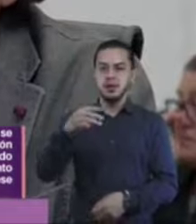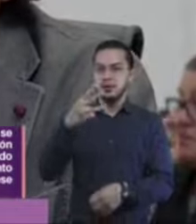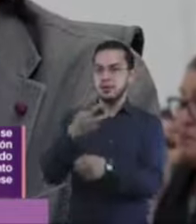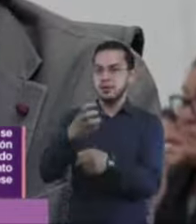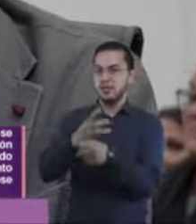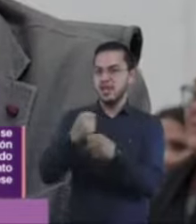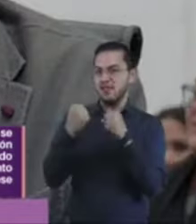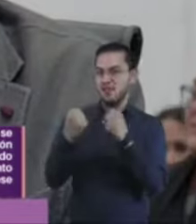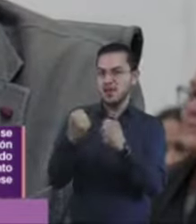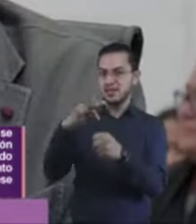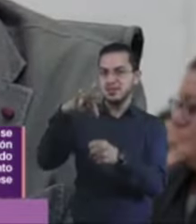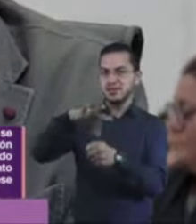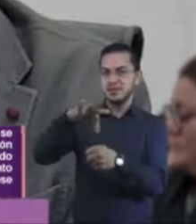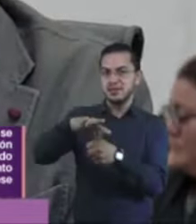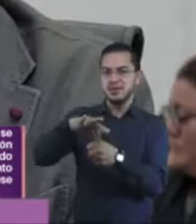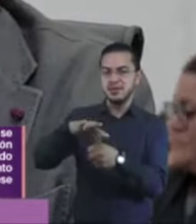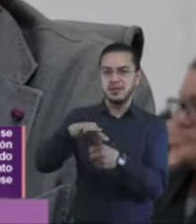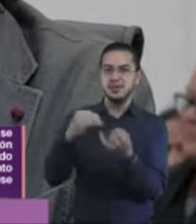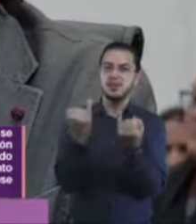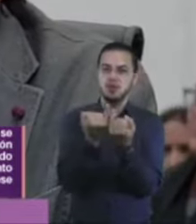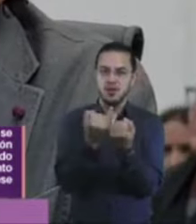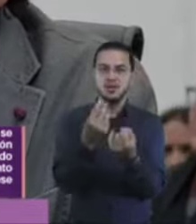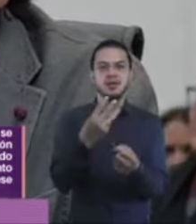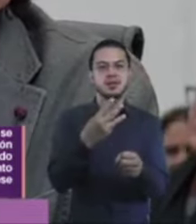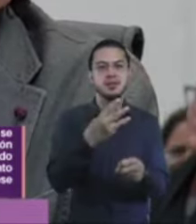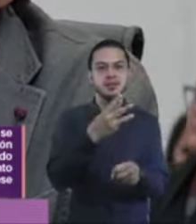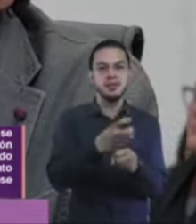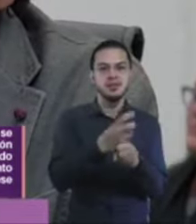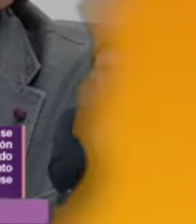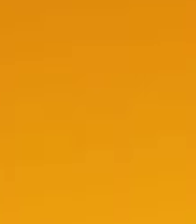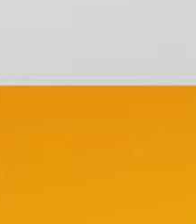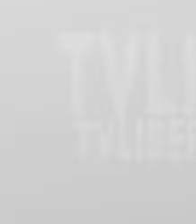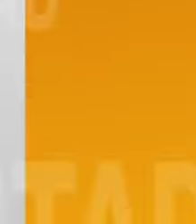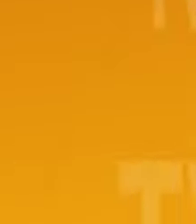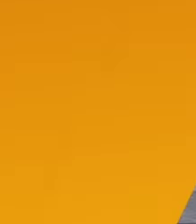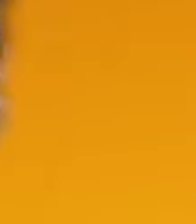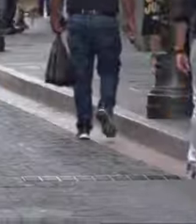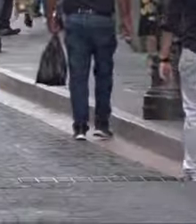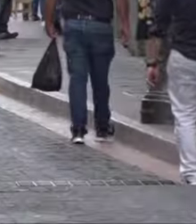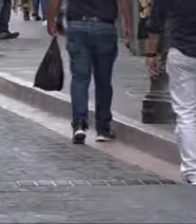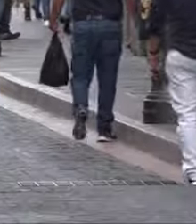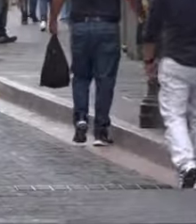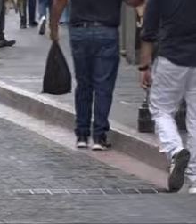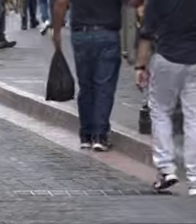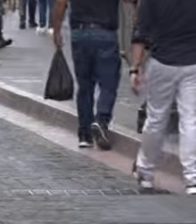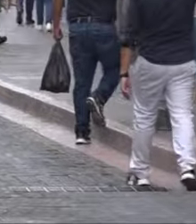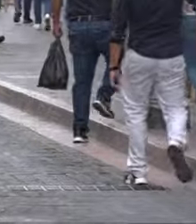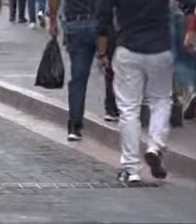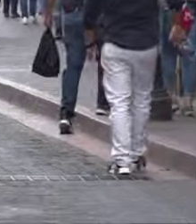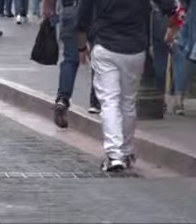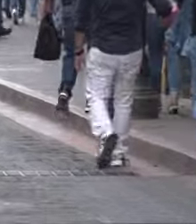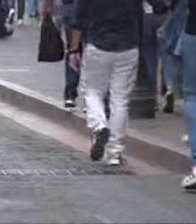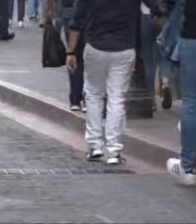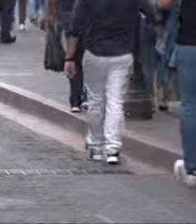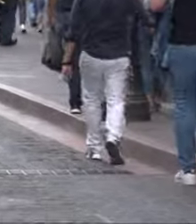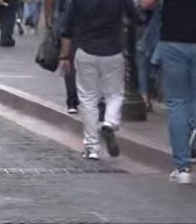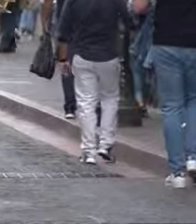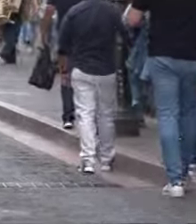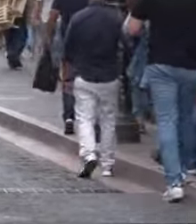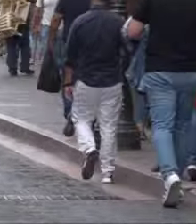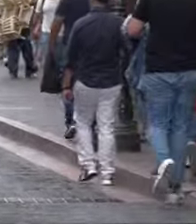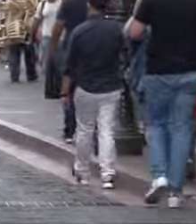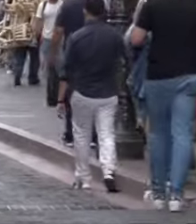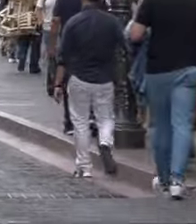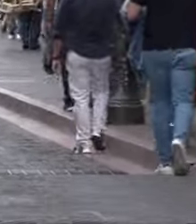electoral ser la tercera fuerza política también en el est para el sistema de noticias de tv libertad con